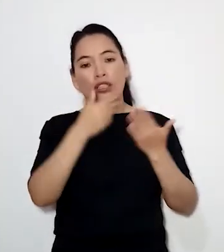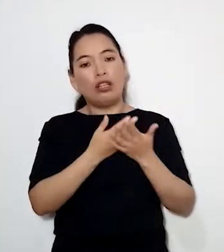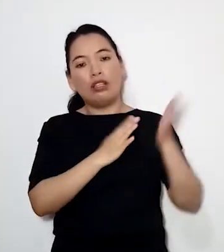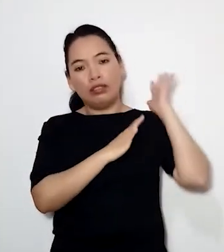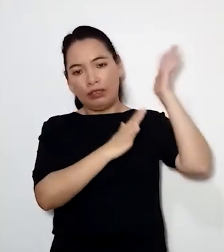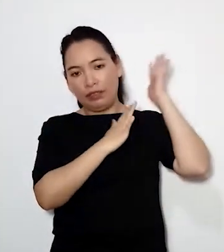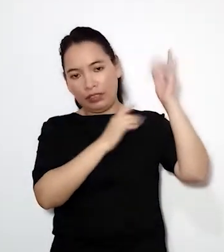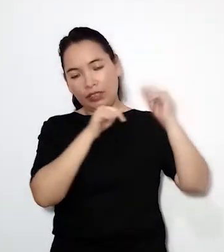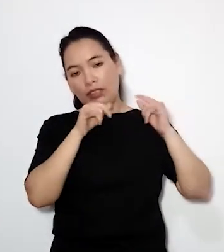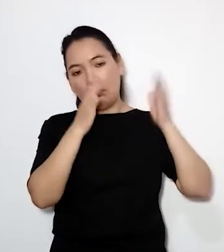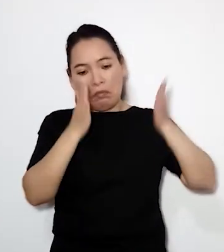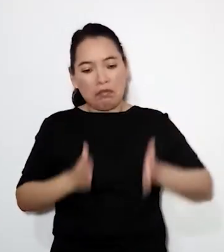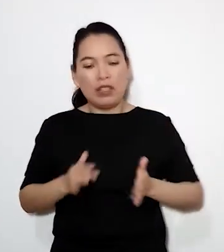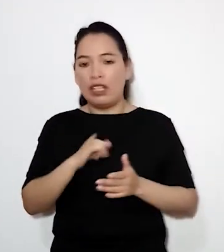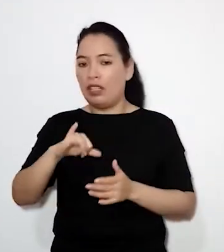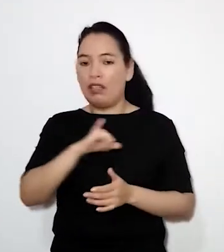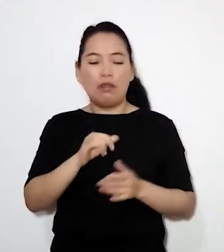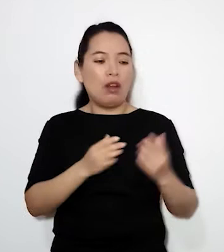compartiendo esto con ustedes.